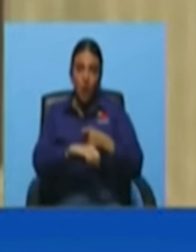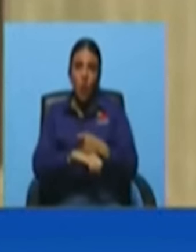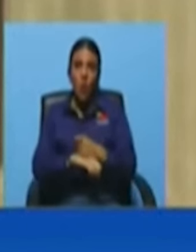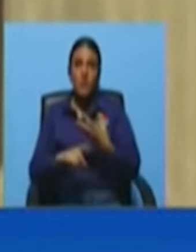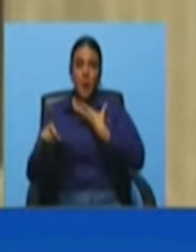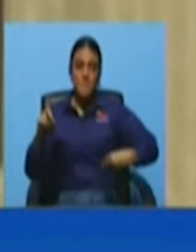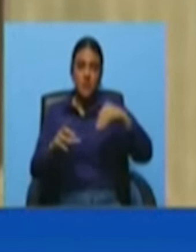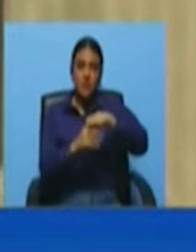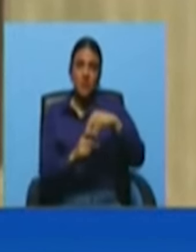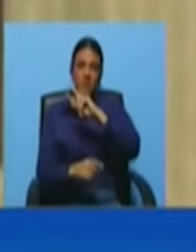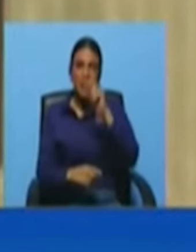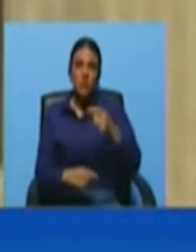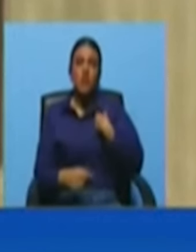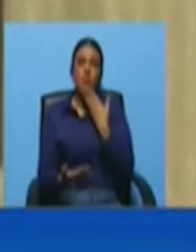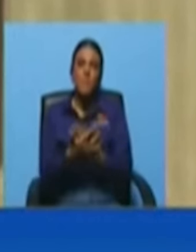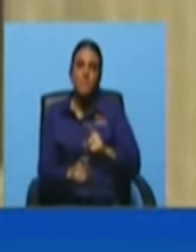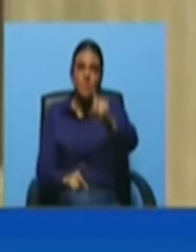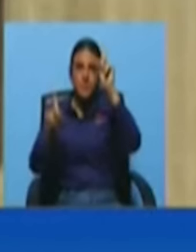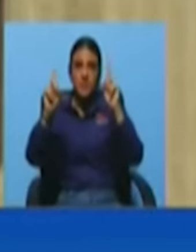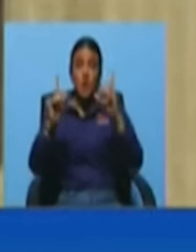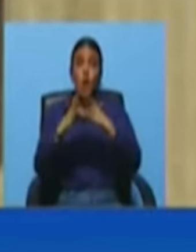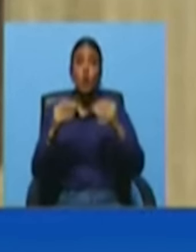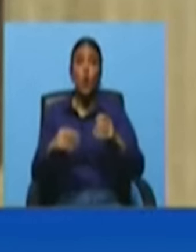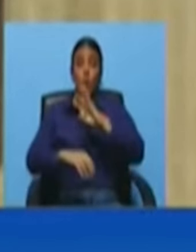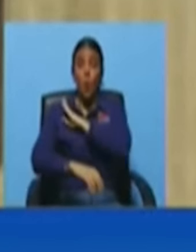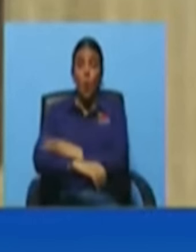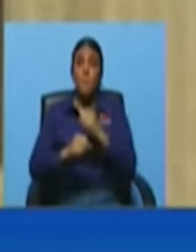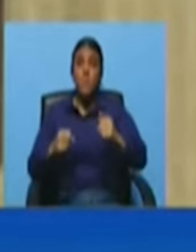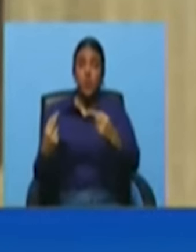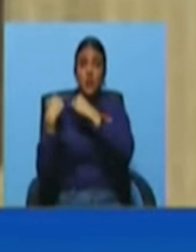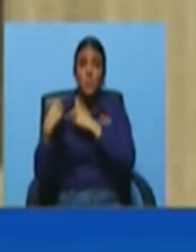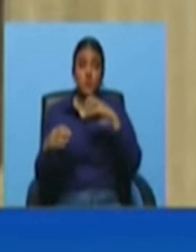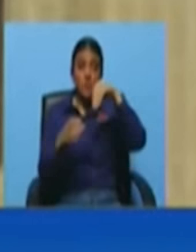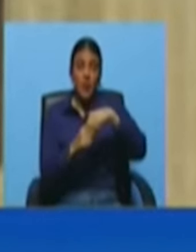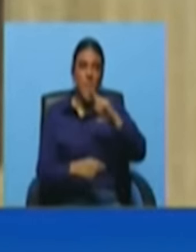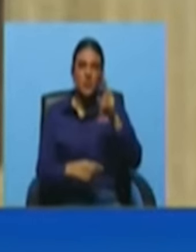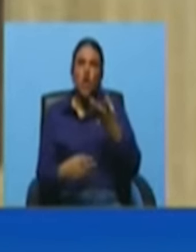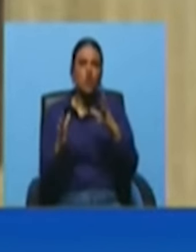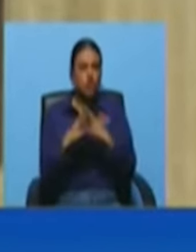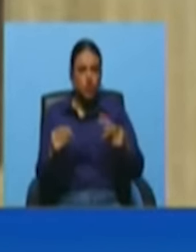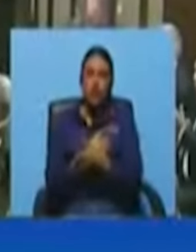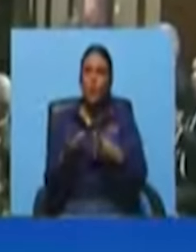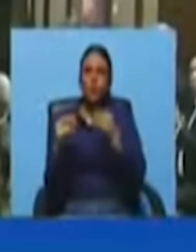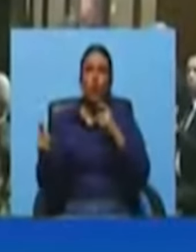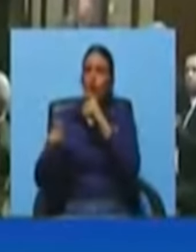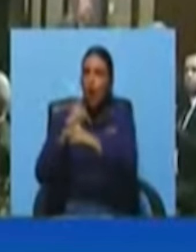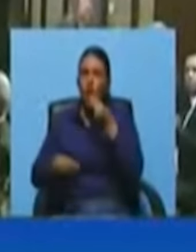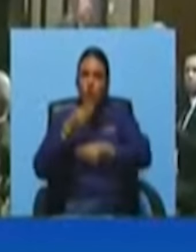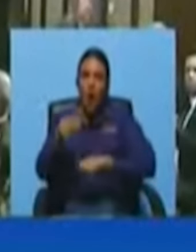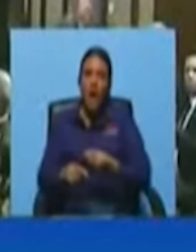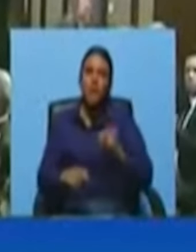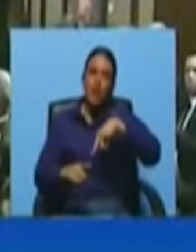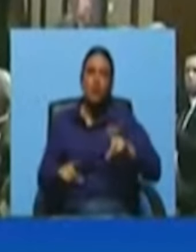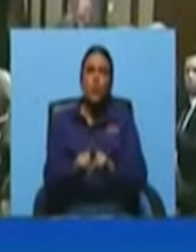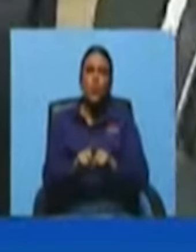luego de protestas en contra de su proclamada reelección y en medio de denuncias de fraude. Mayor eficiencia, mano de